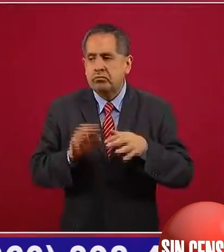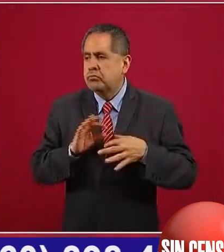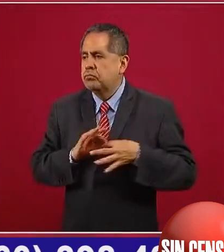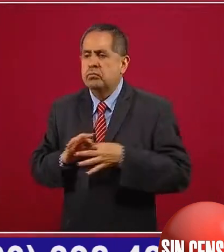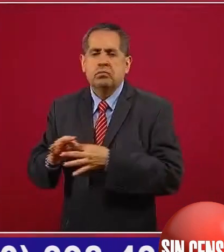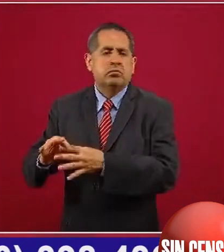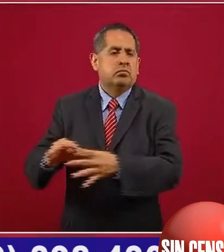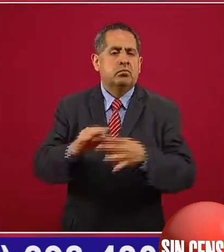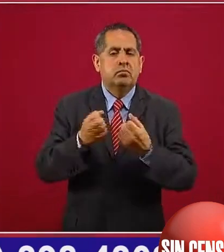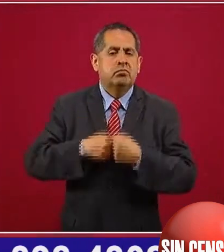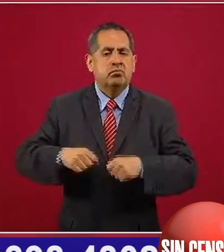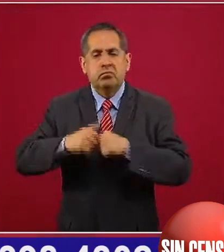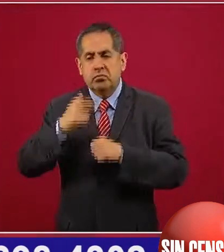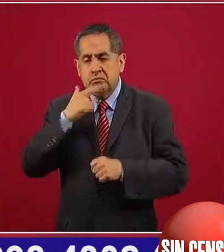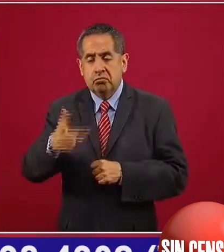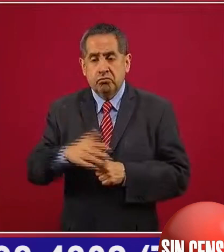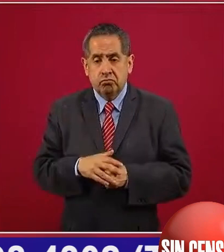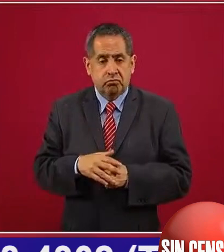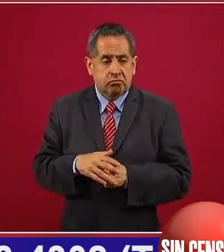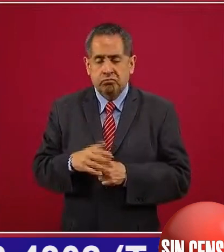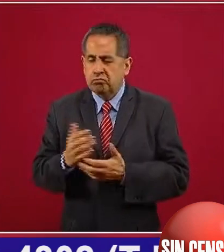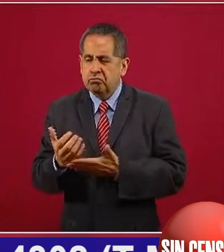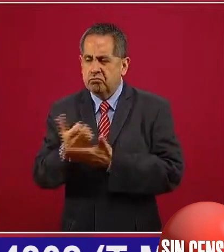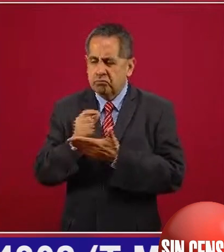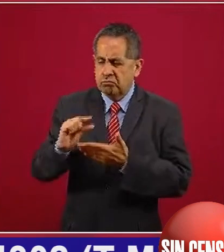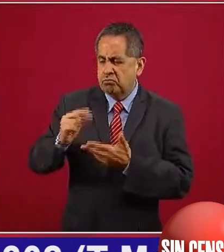mejor y lo mucho o lo poco que se tenga